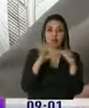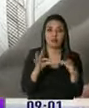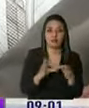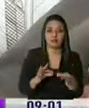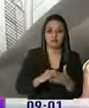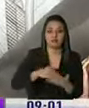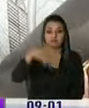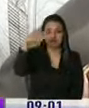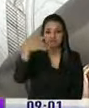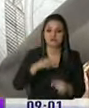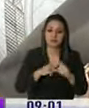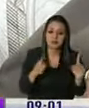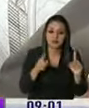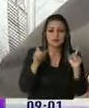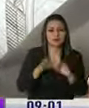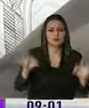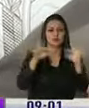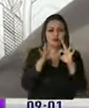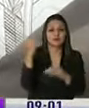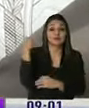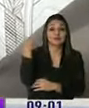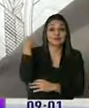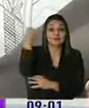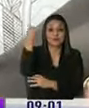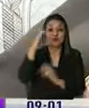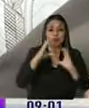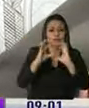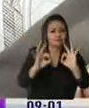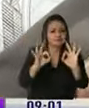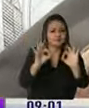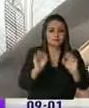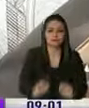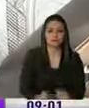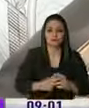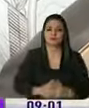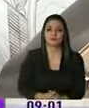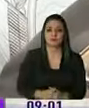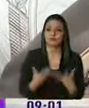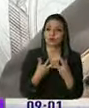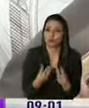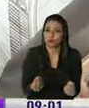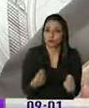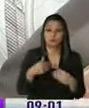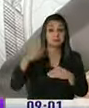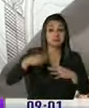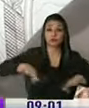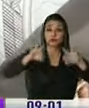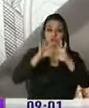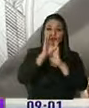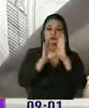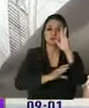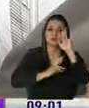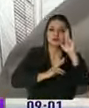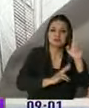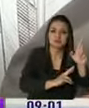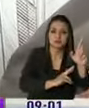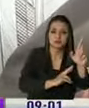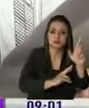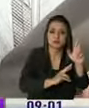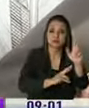extenso. Y lo que queremos es garantizar que ese derecho a la comunicación sea efectivo, sea eficaz, esté enmarcado en lo que termina la Constitución y no